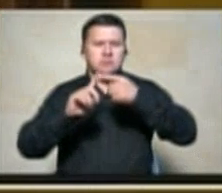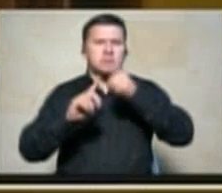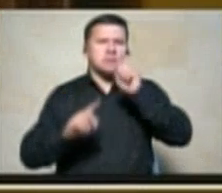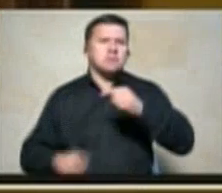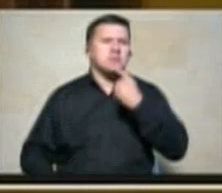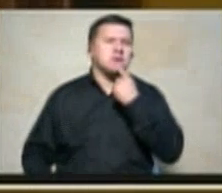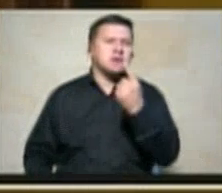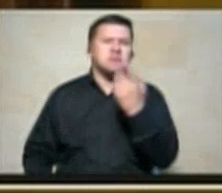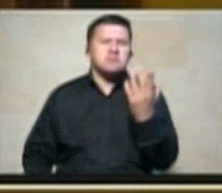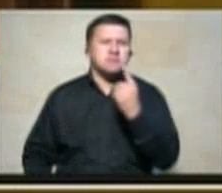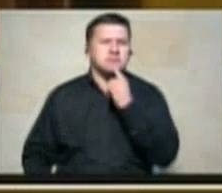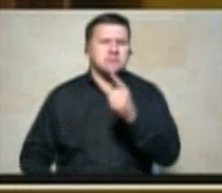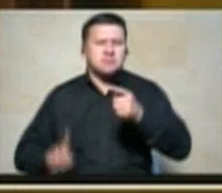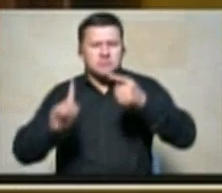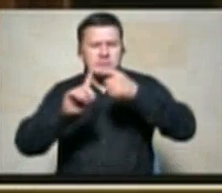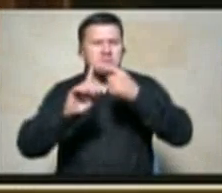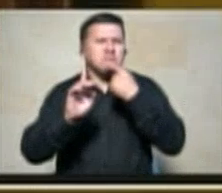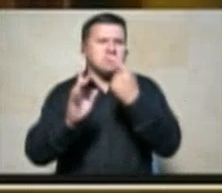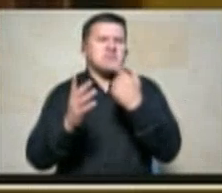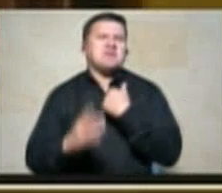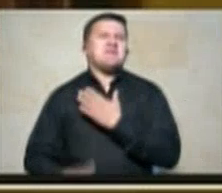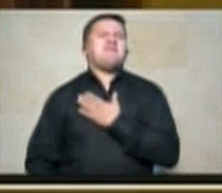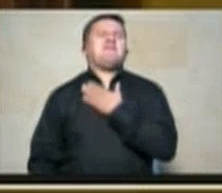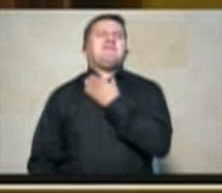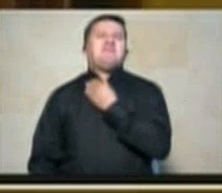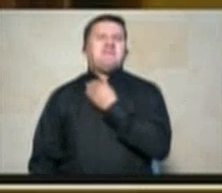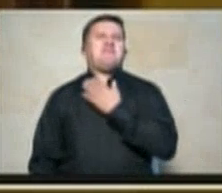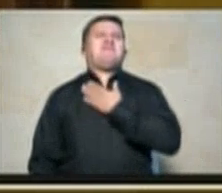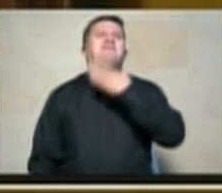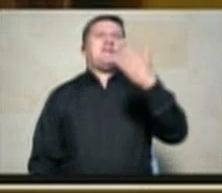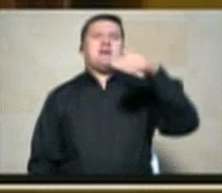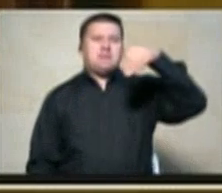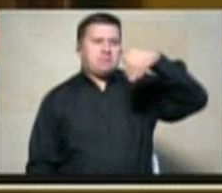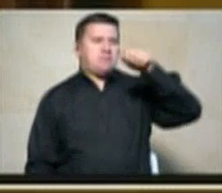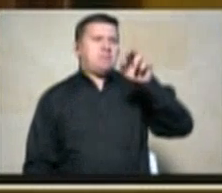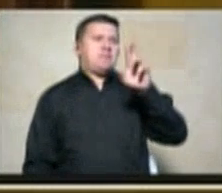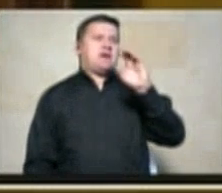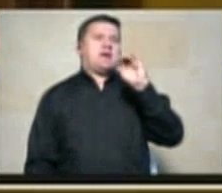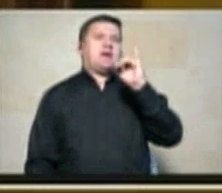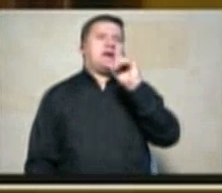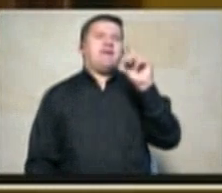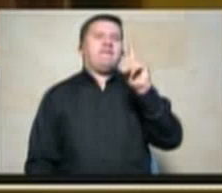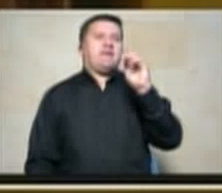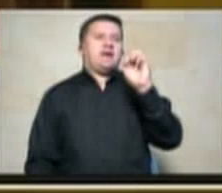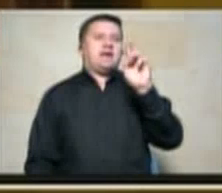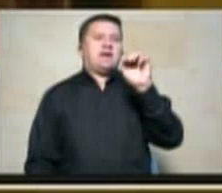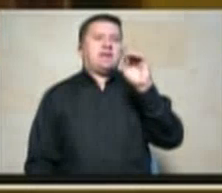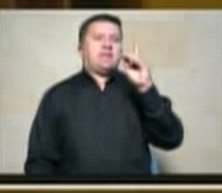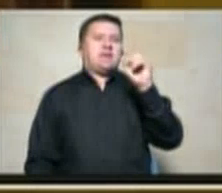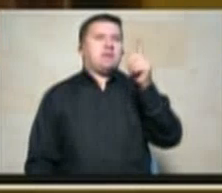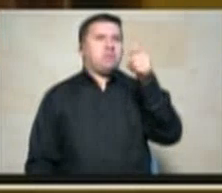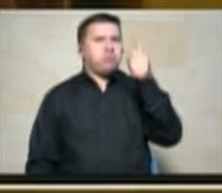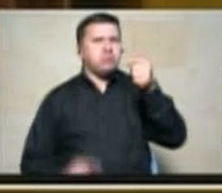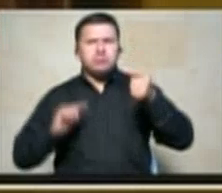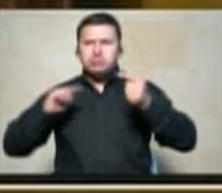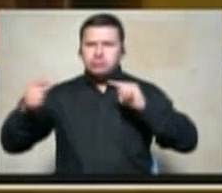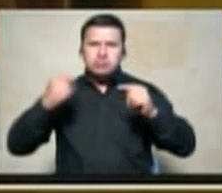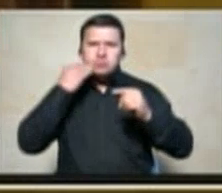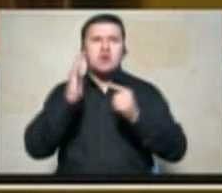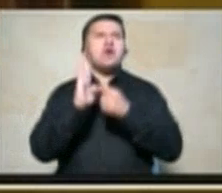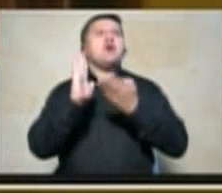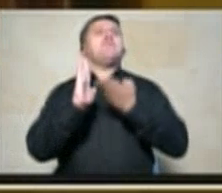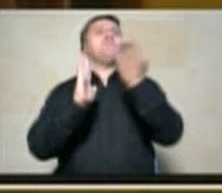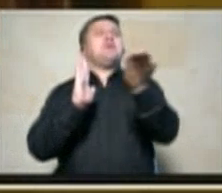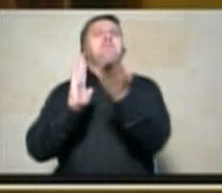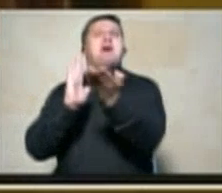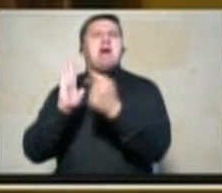Fernanda Cabal por el debate que ha hecho en el día de hoy, del cual